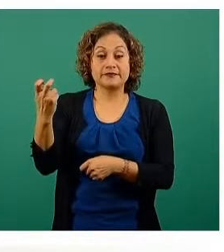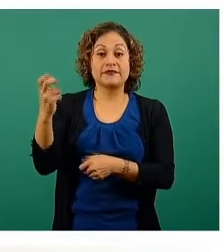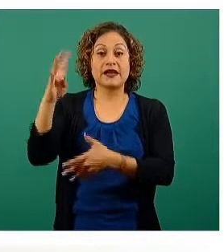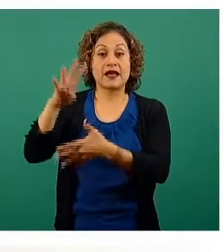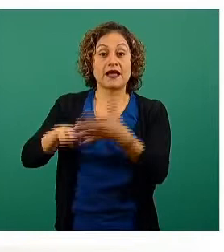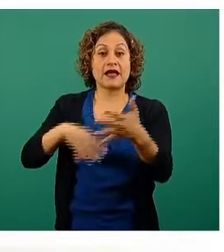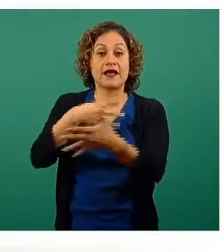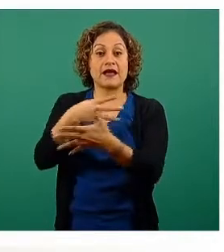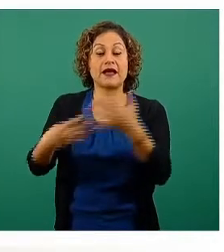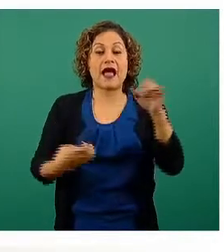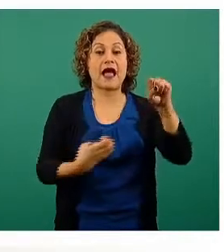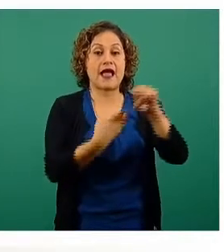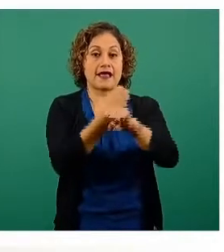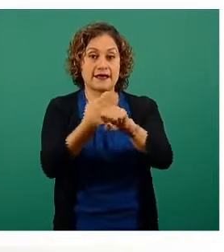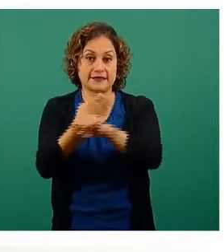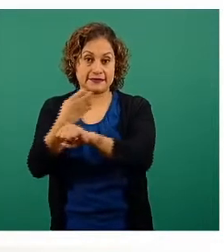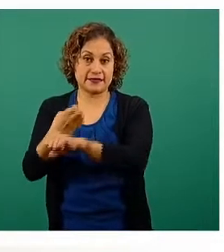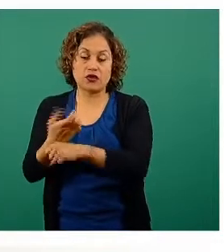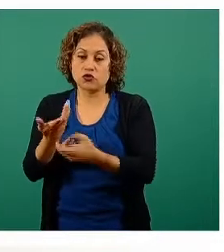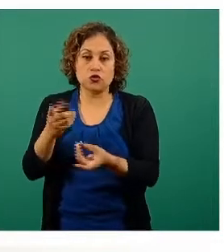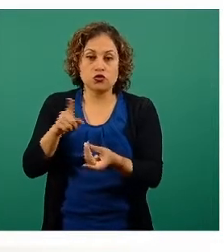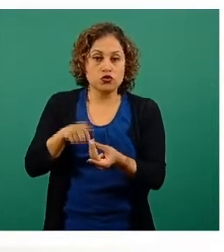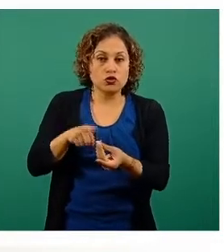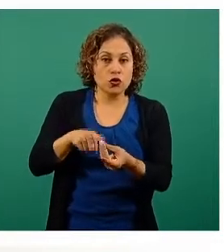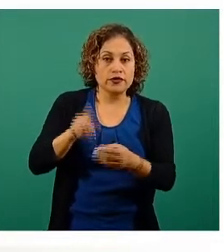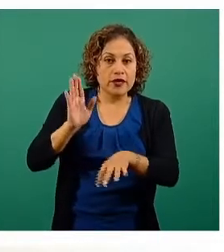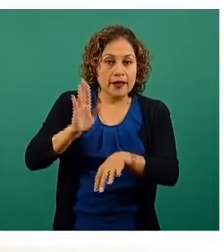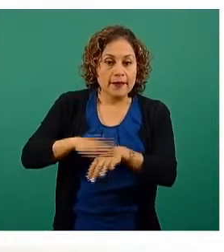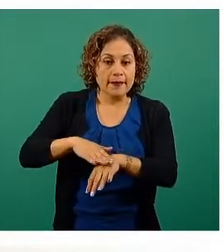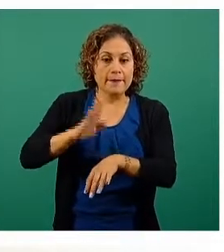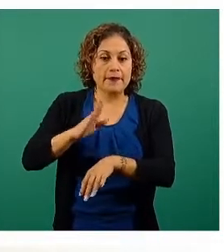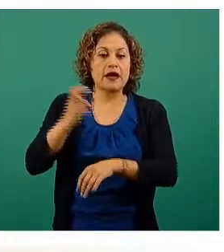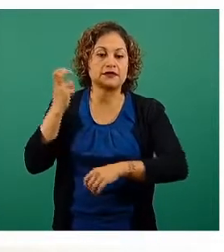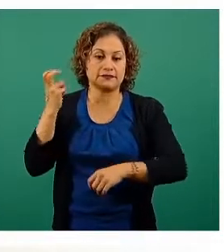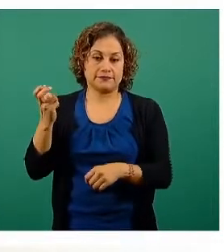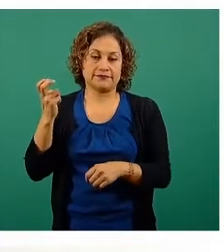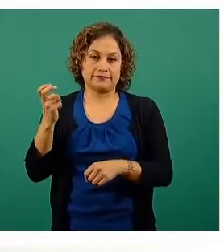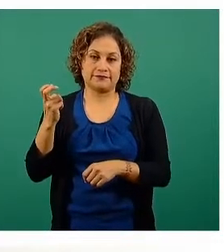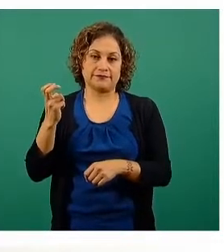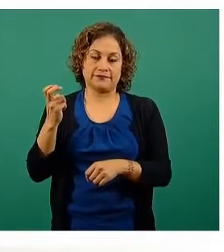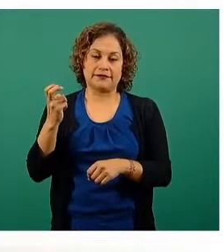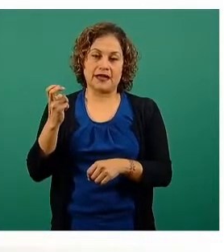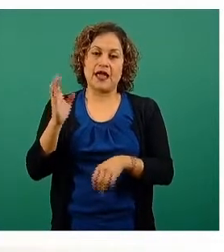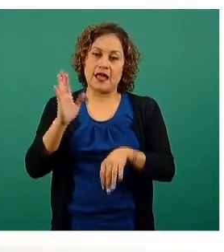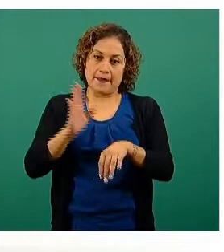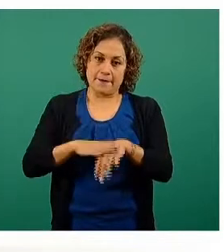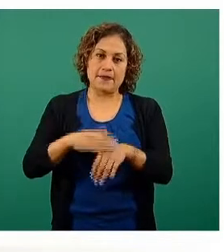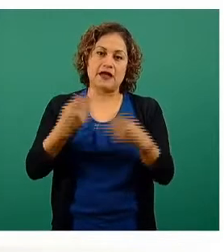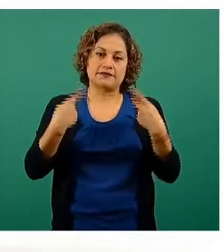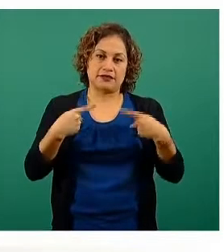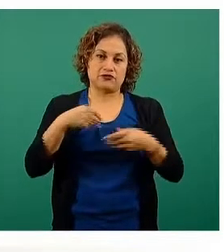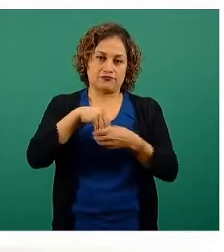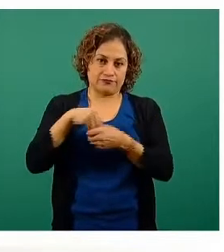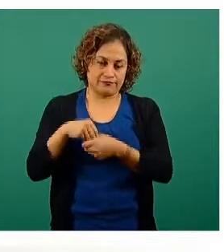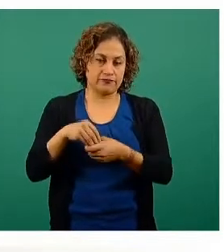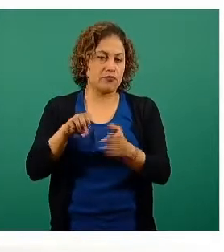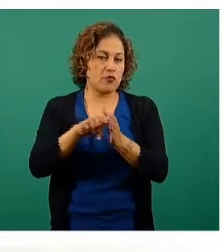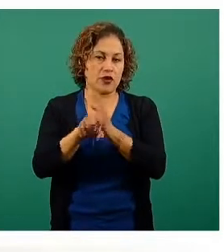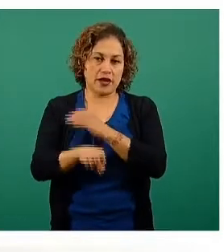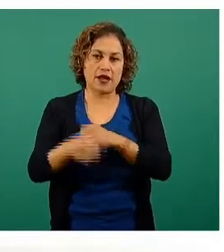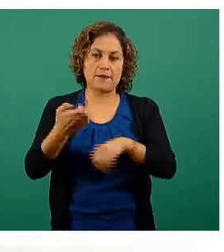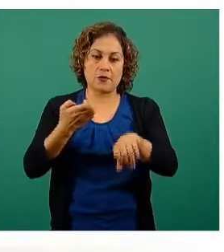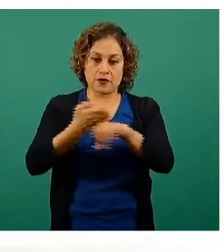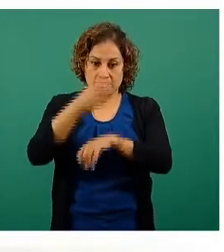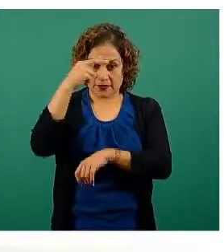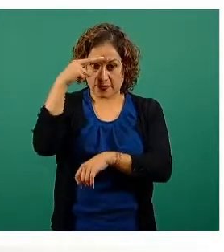federativa. Obviamente, hay mayor número de registros en aquellas entidades que tenemos mayor cantidad de población, como por ejemplo el Estado de México,